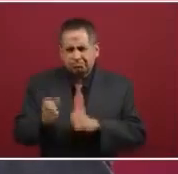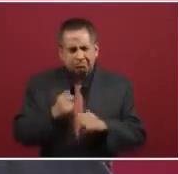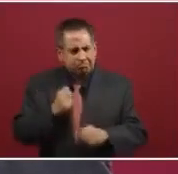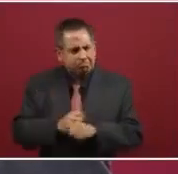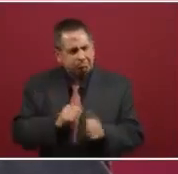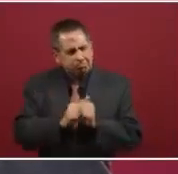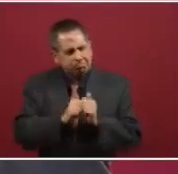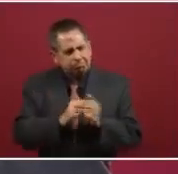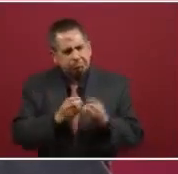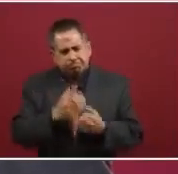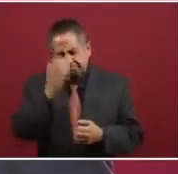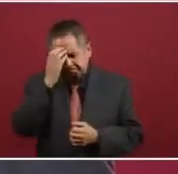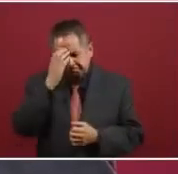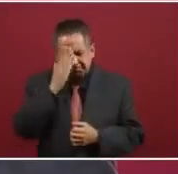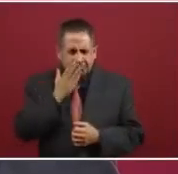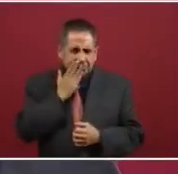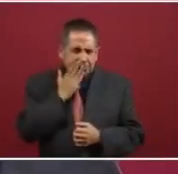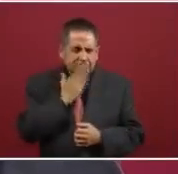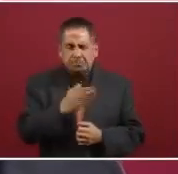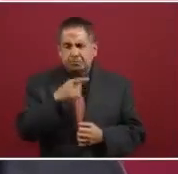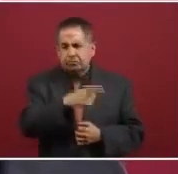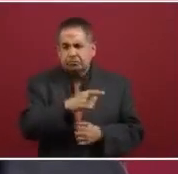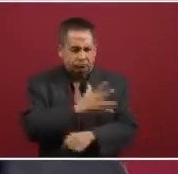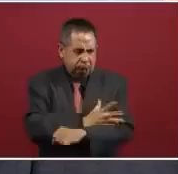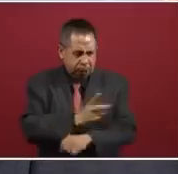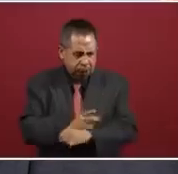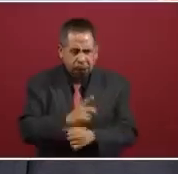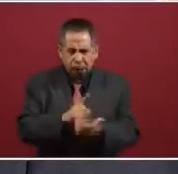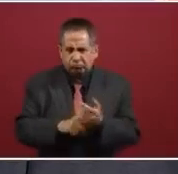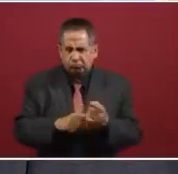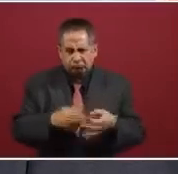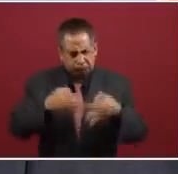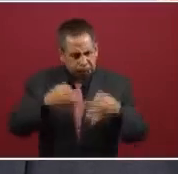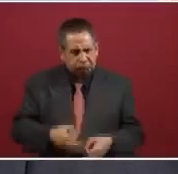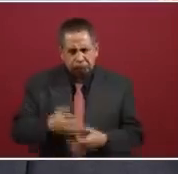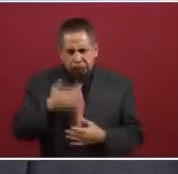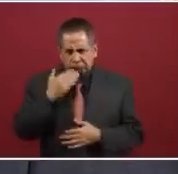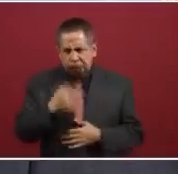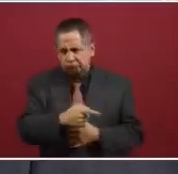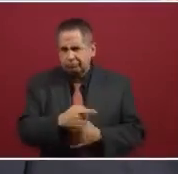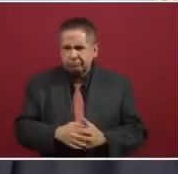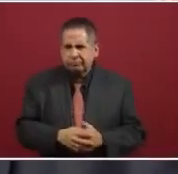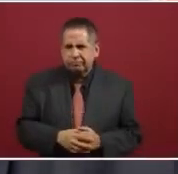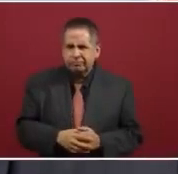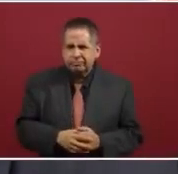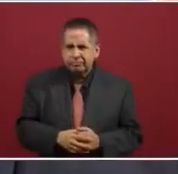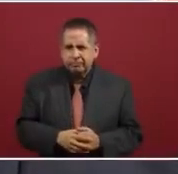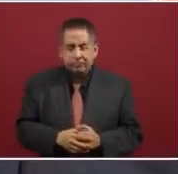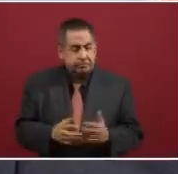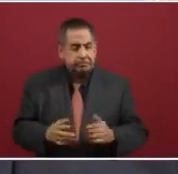años, y es un hombre honesto, íntegro,